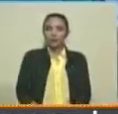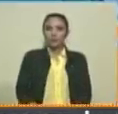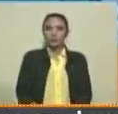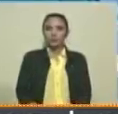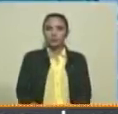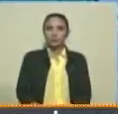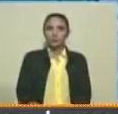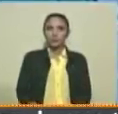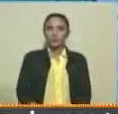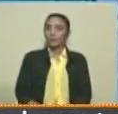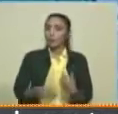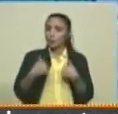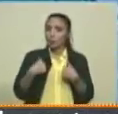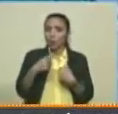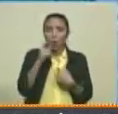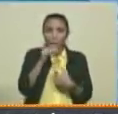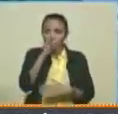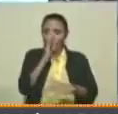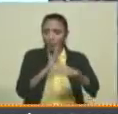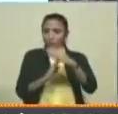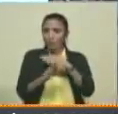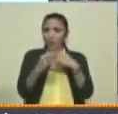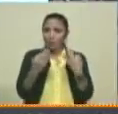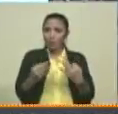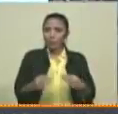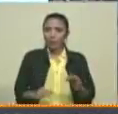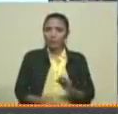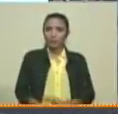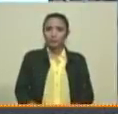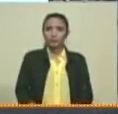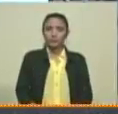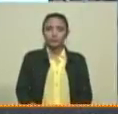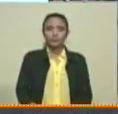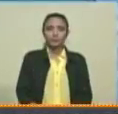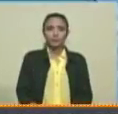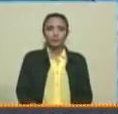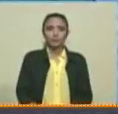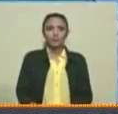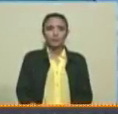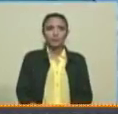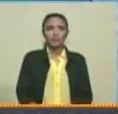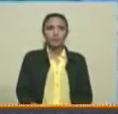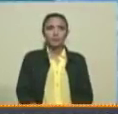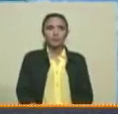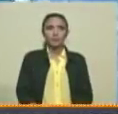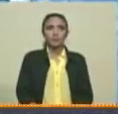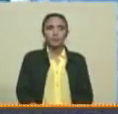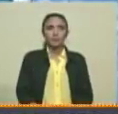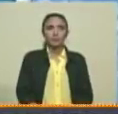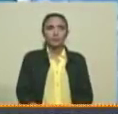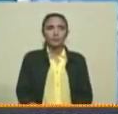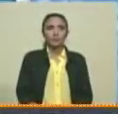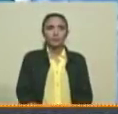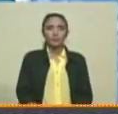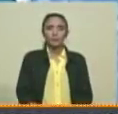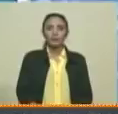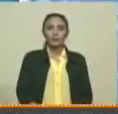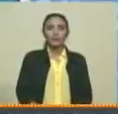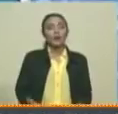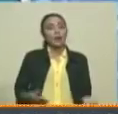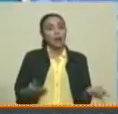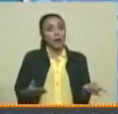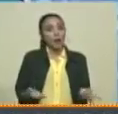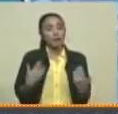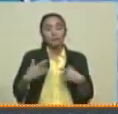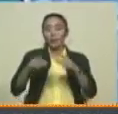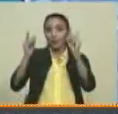Este hombre de a pie que está aquí, Nicolás Maduro Moro. Este obrero que está aquí, Nicolás Maduro Moro. Que por decisión de